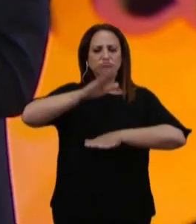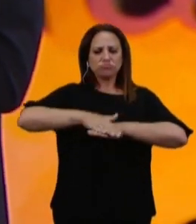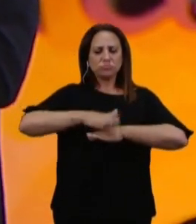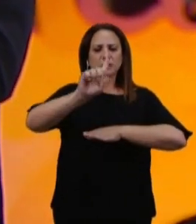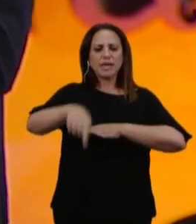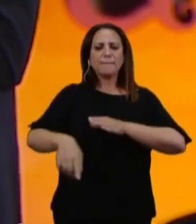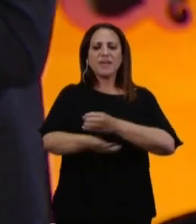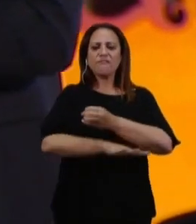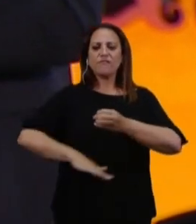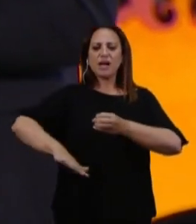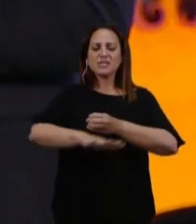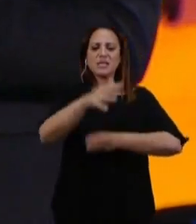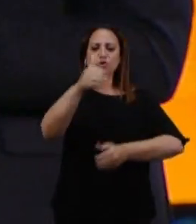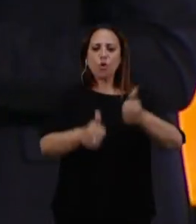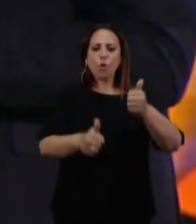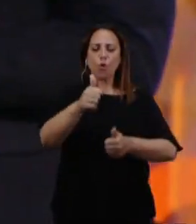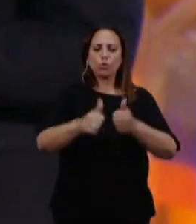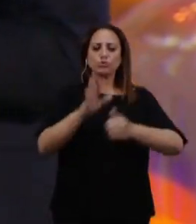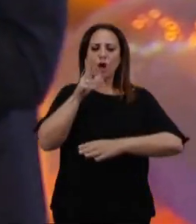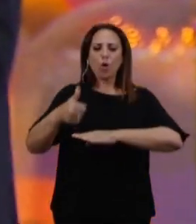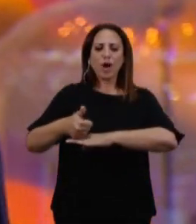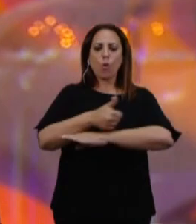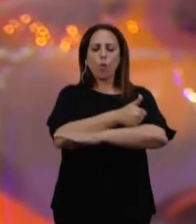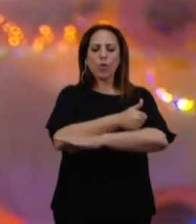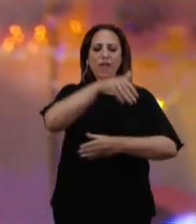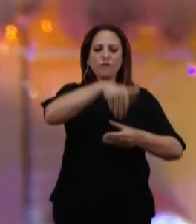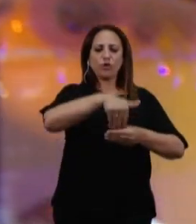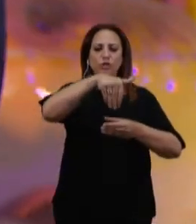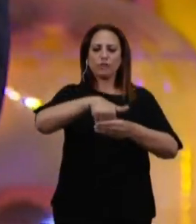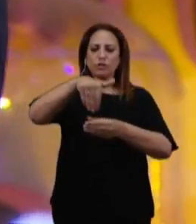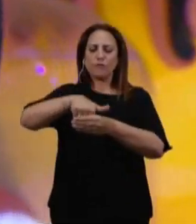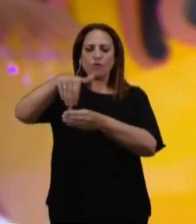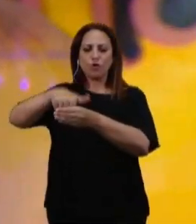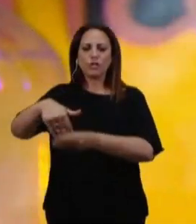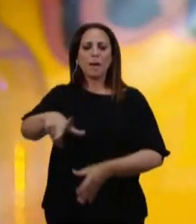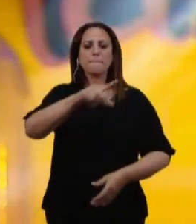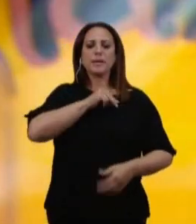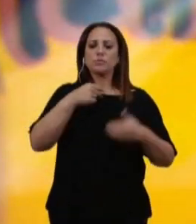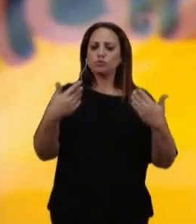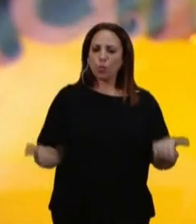bases de este concurso, el jurado, tras la votación correspondiente, acuerda los siguientes premios.